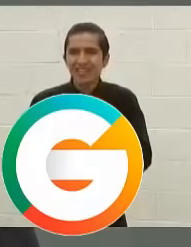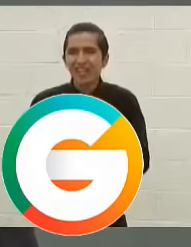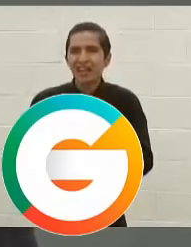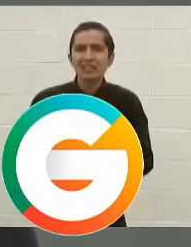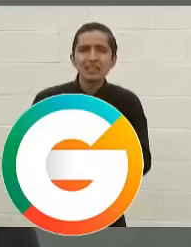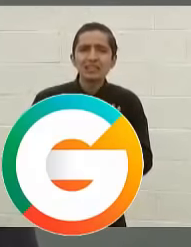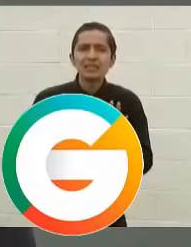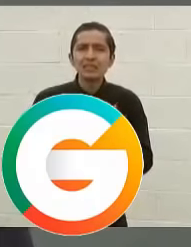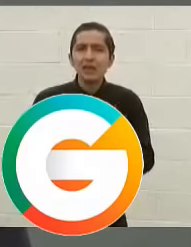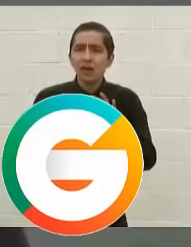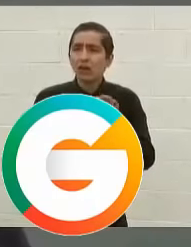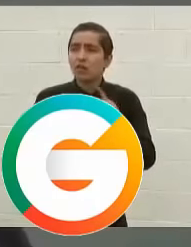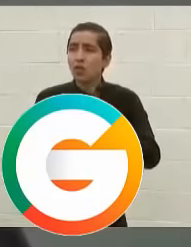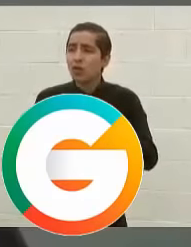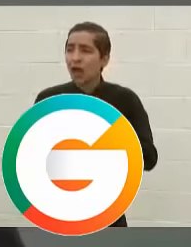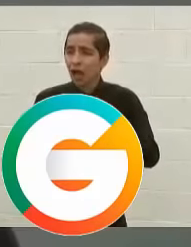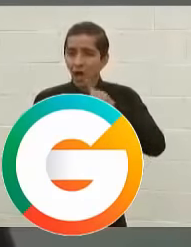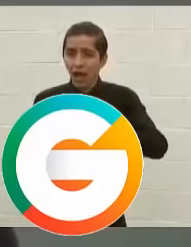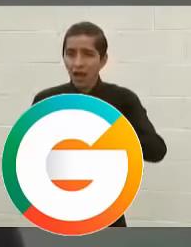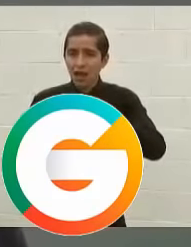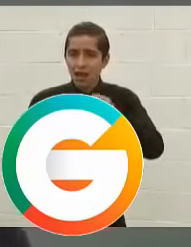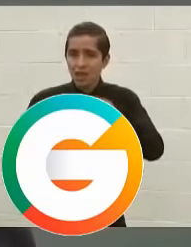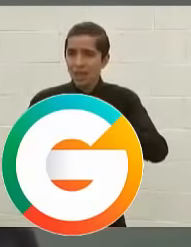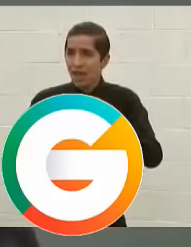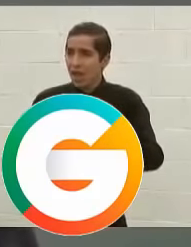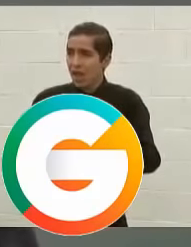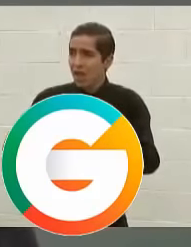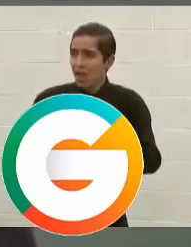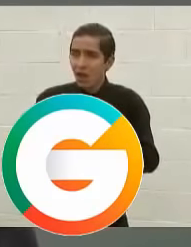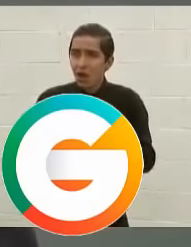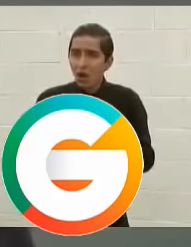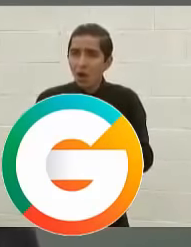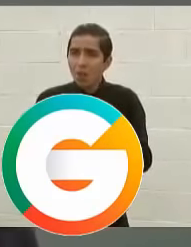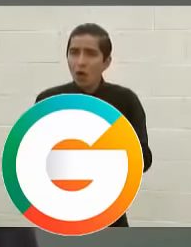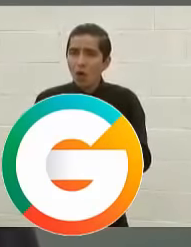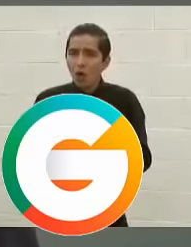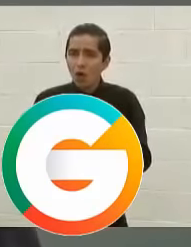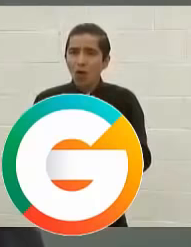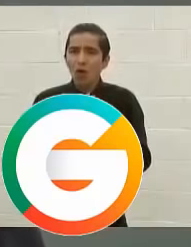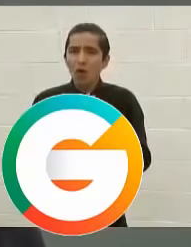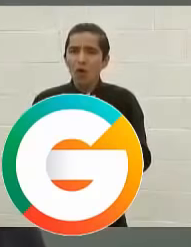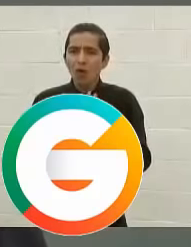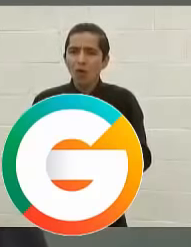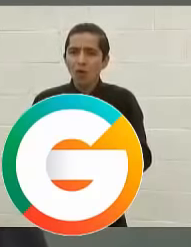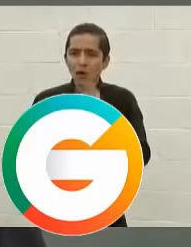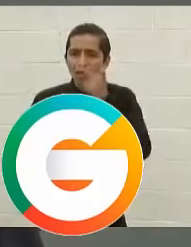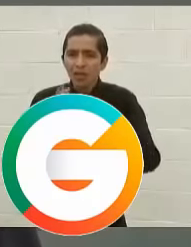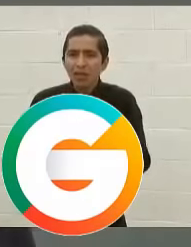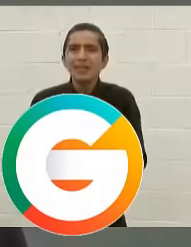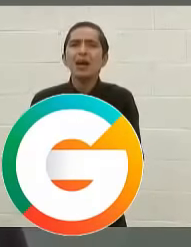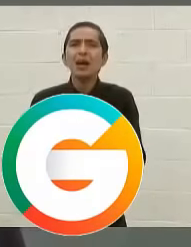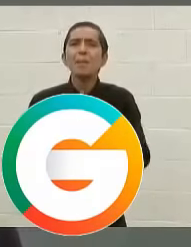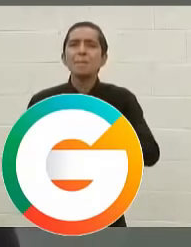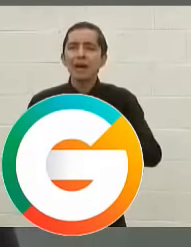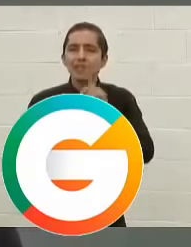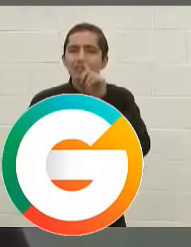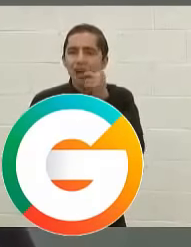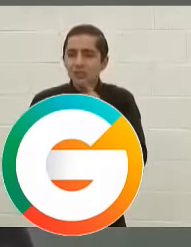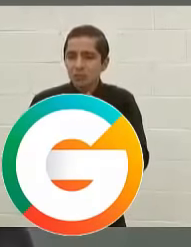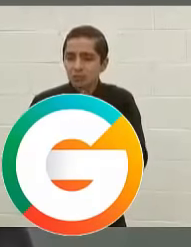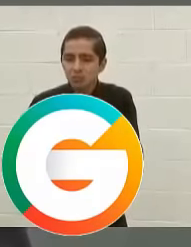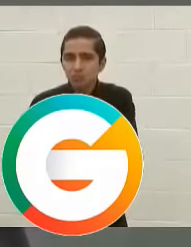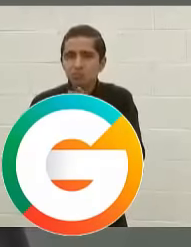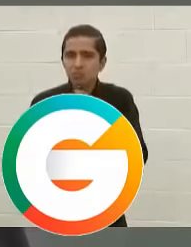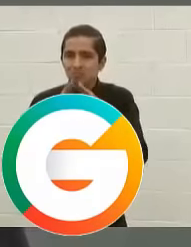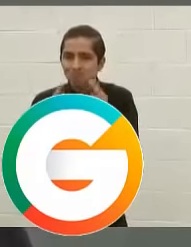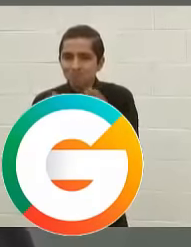usualmente donde hay altos niveles de violencia son muy frágiles las alianzas entre los